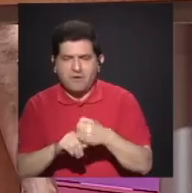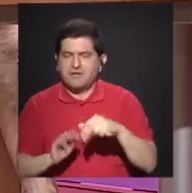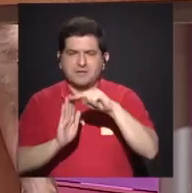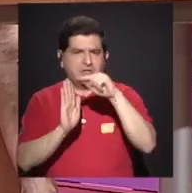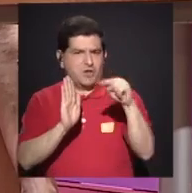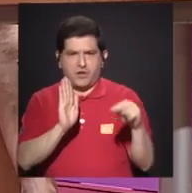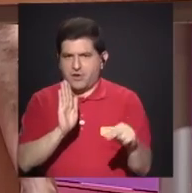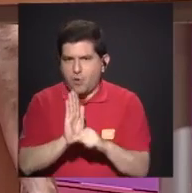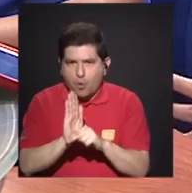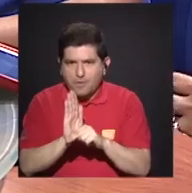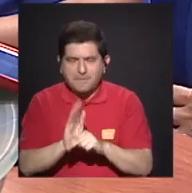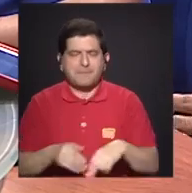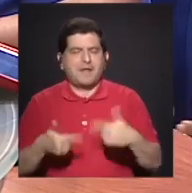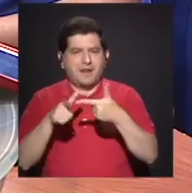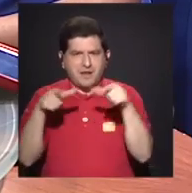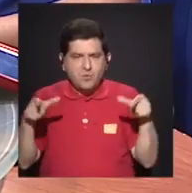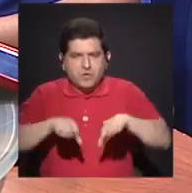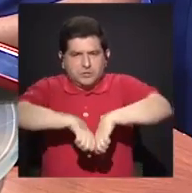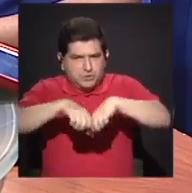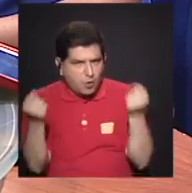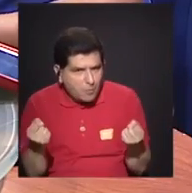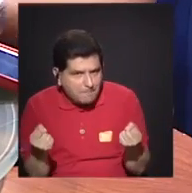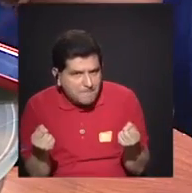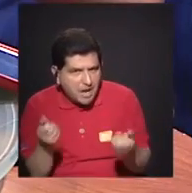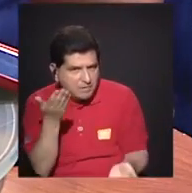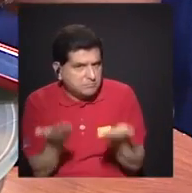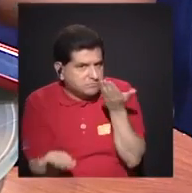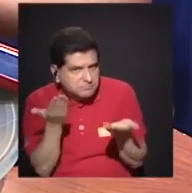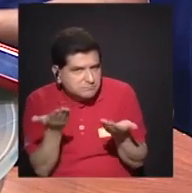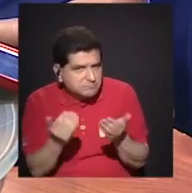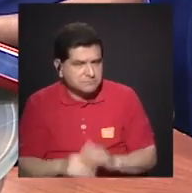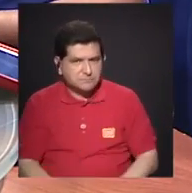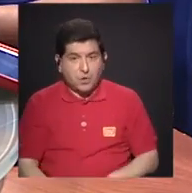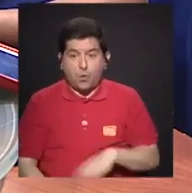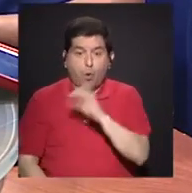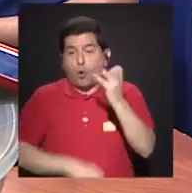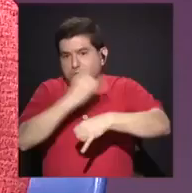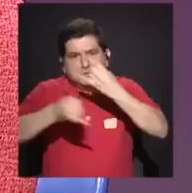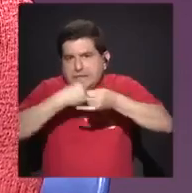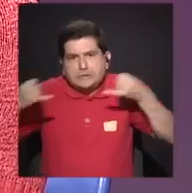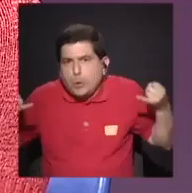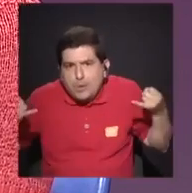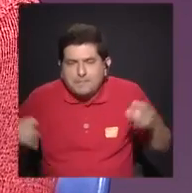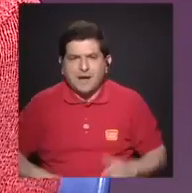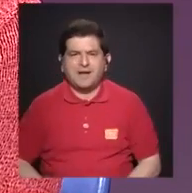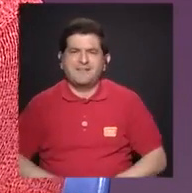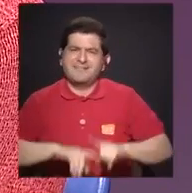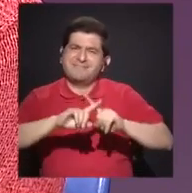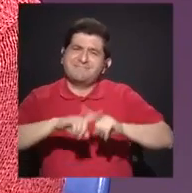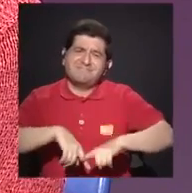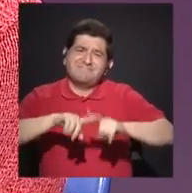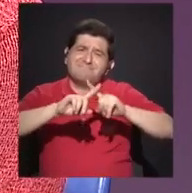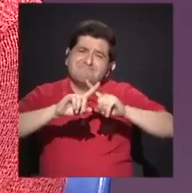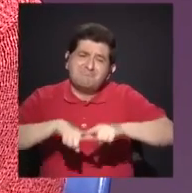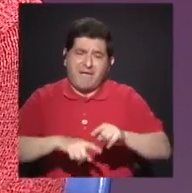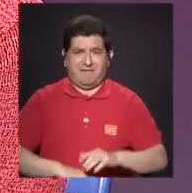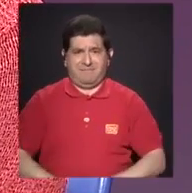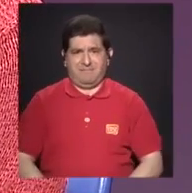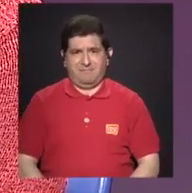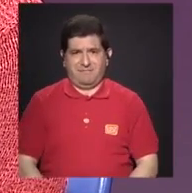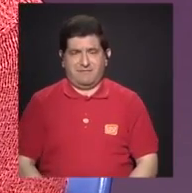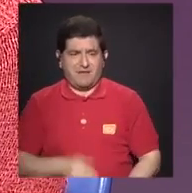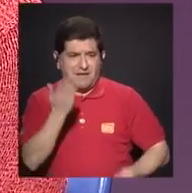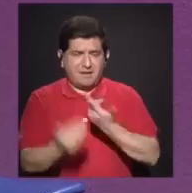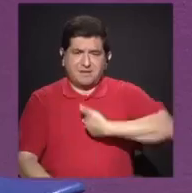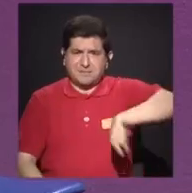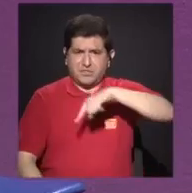normas lingüísticas o, pues, no sé, idiomáticas. Va a depender también de